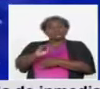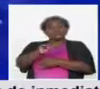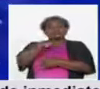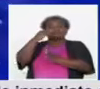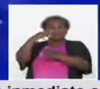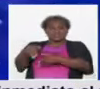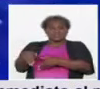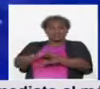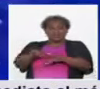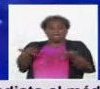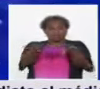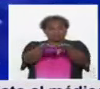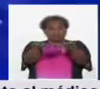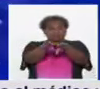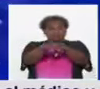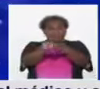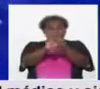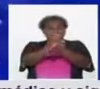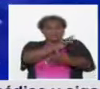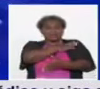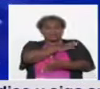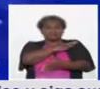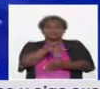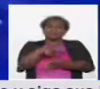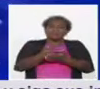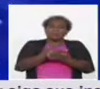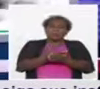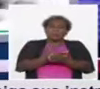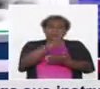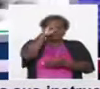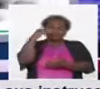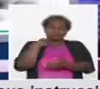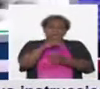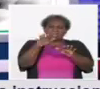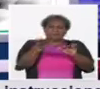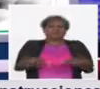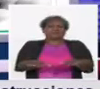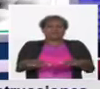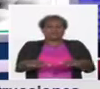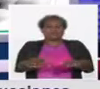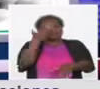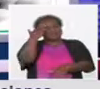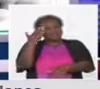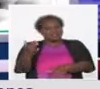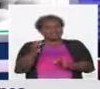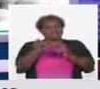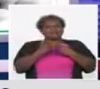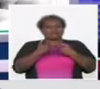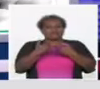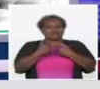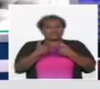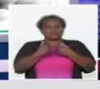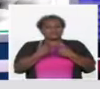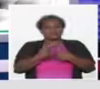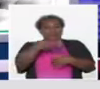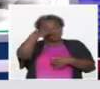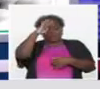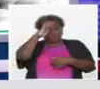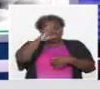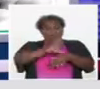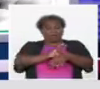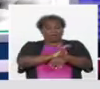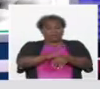marzo. Le propongo una pausa, doctor. Correcto. Gracias por toda la información sobre el comportamiento de la COVID-19 en territorio nacional. Al cierre